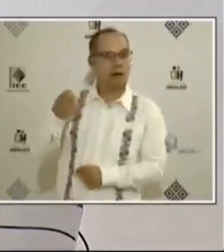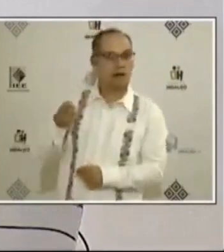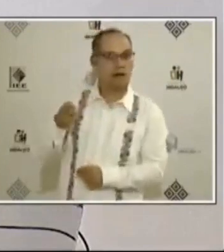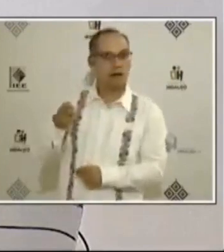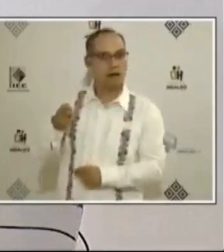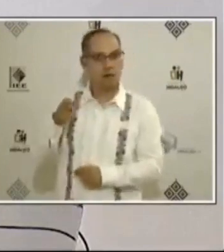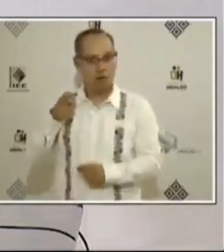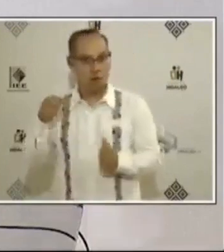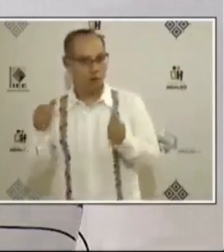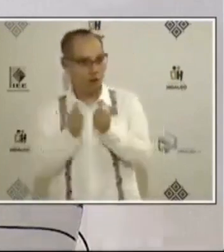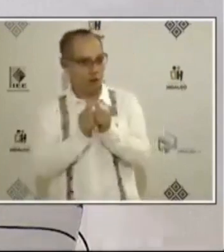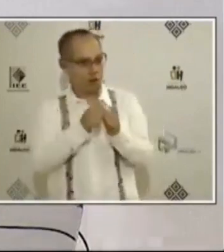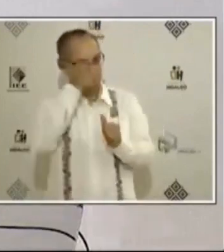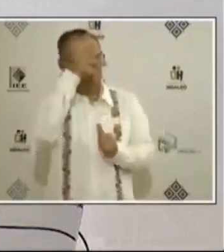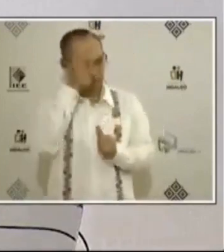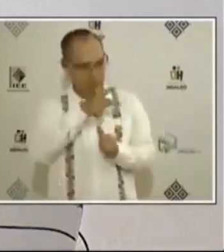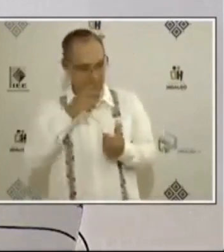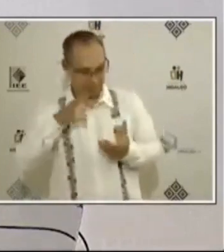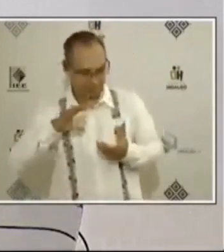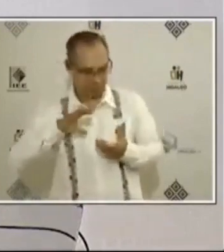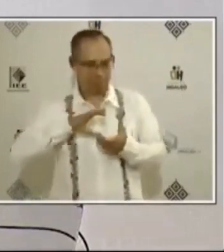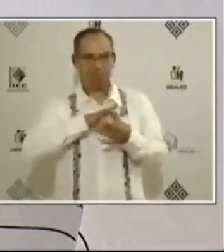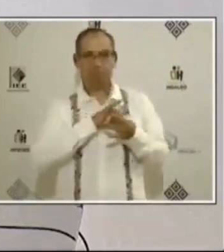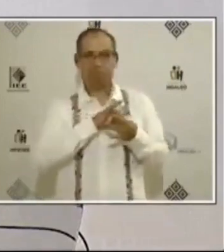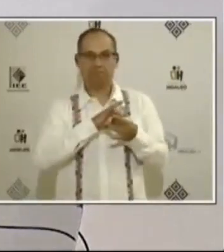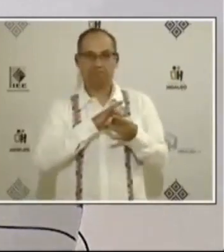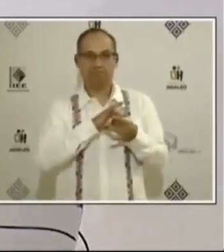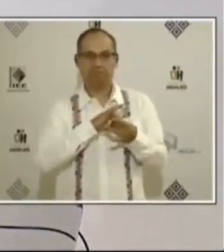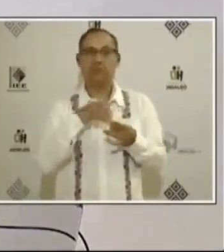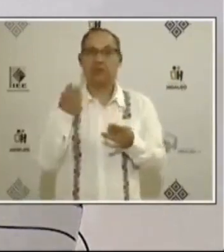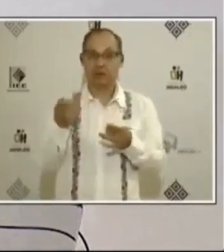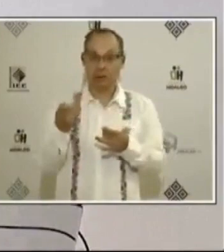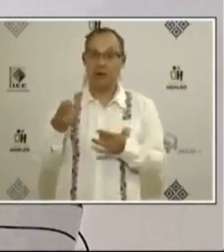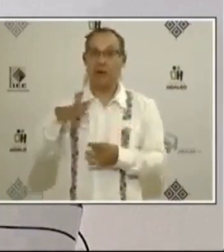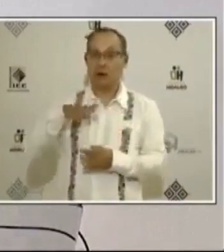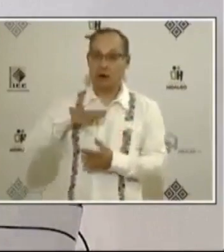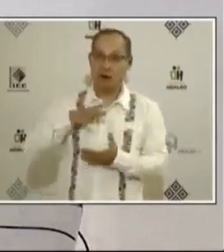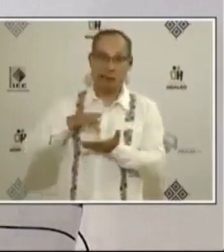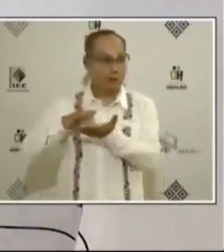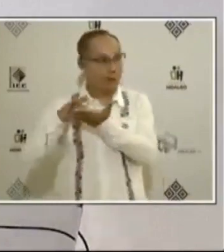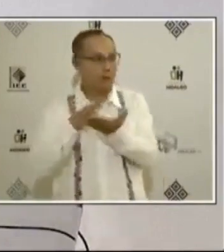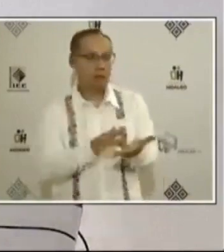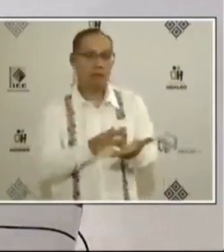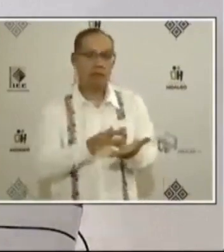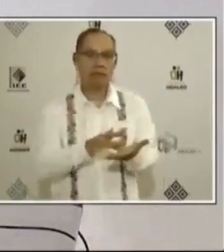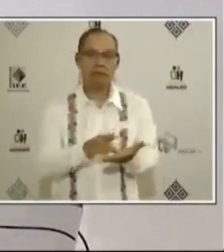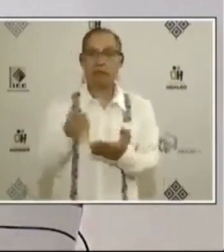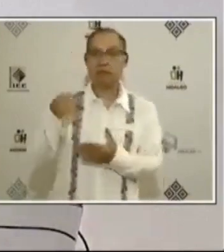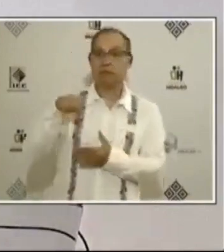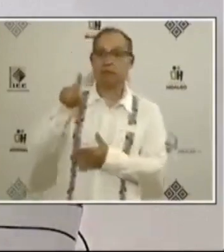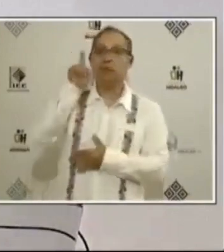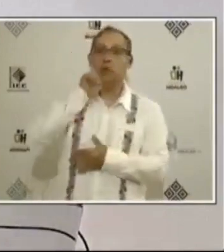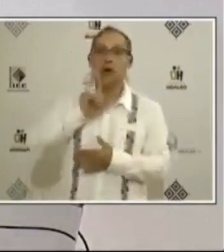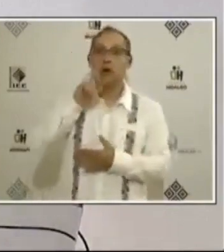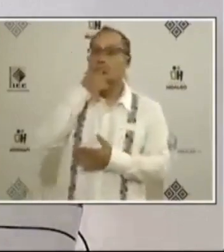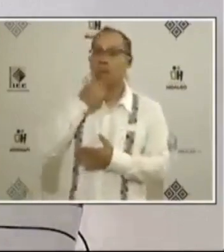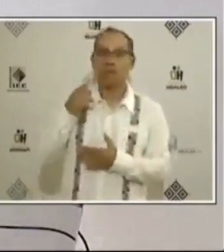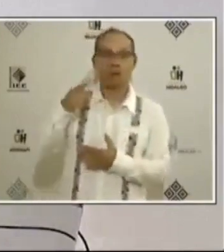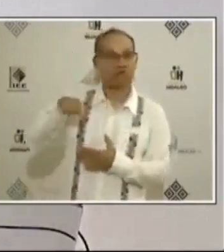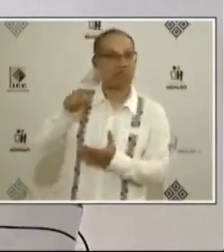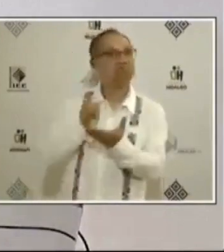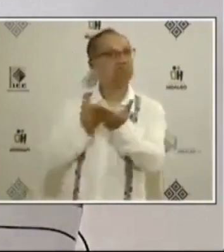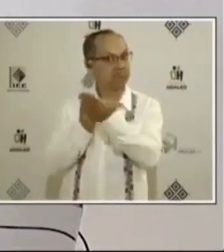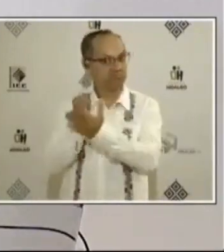Hidalgo. Tenemos un apoyo, sin duda, en una base con mujeres y hombres decididos a tomar